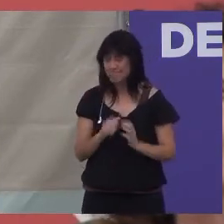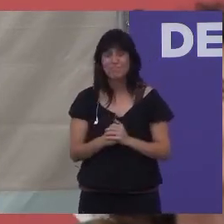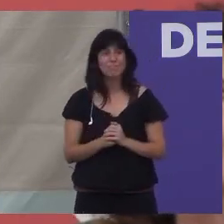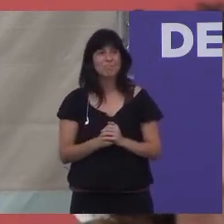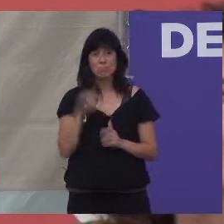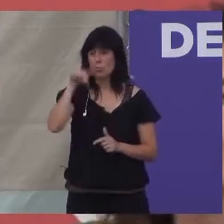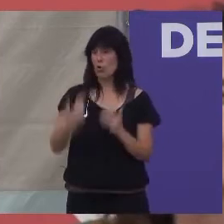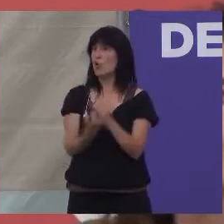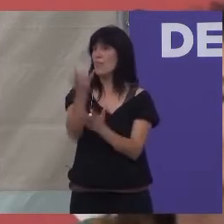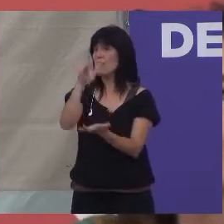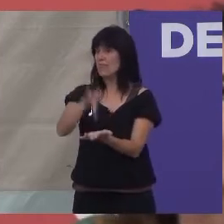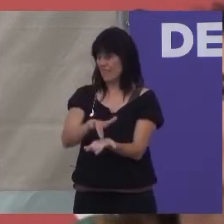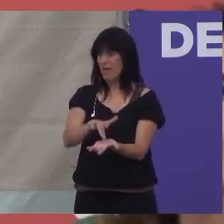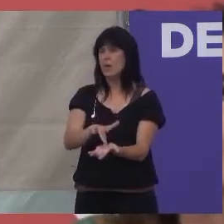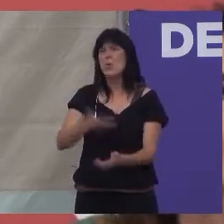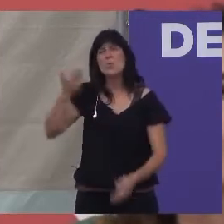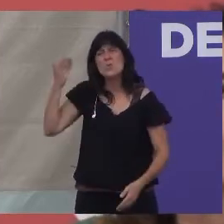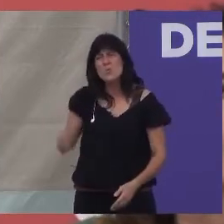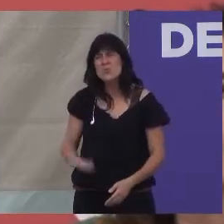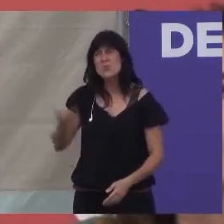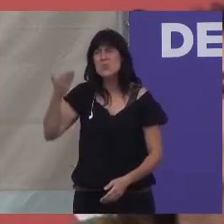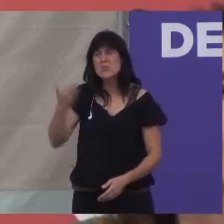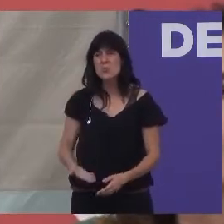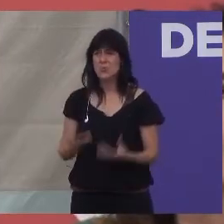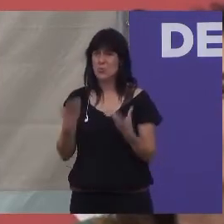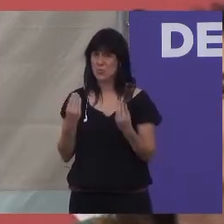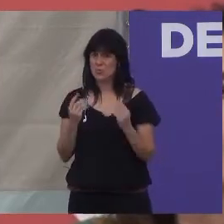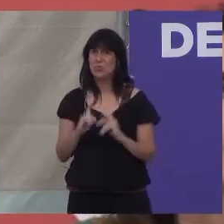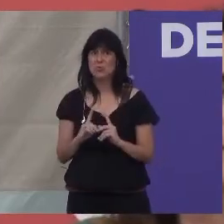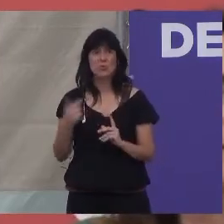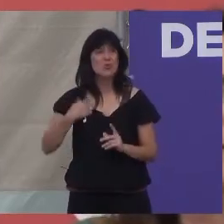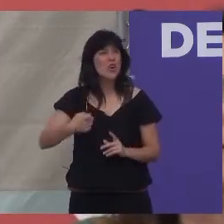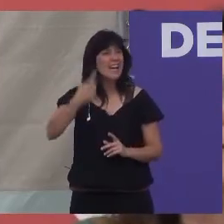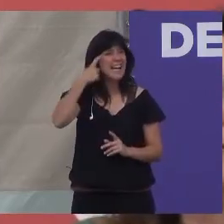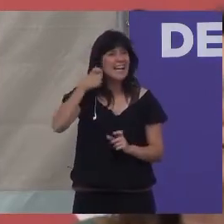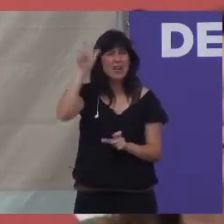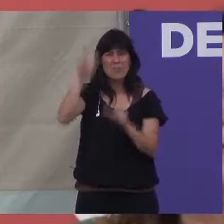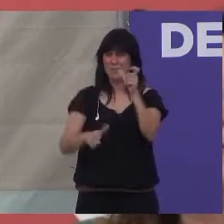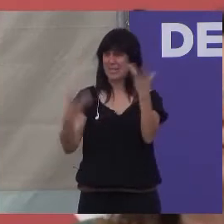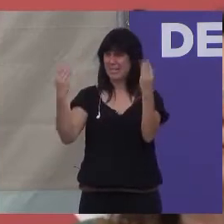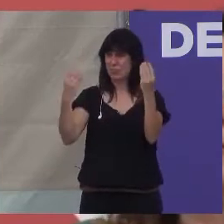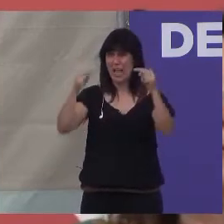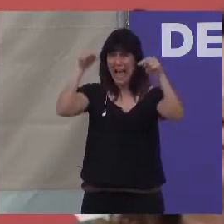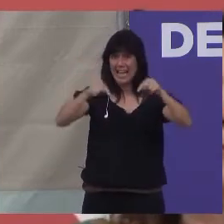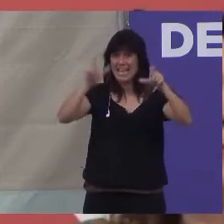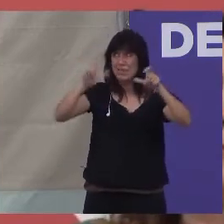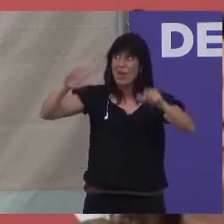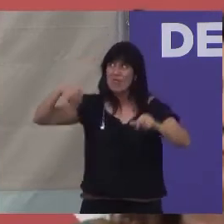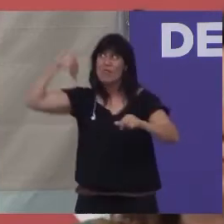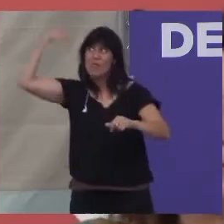El día de hoy es tremendamente importante y creo que hay muchísima gente aquí y fuera de